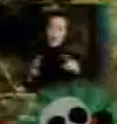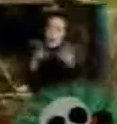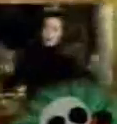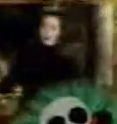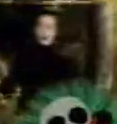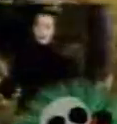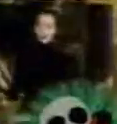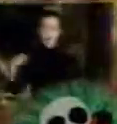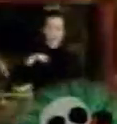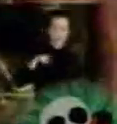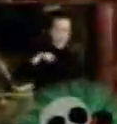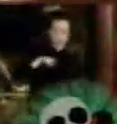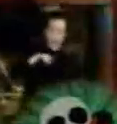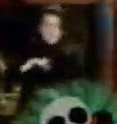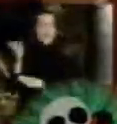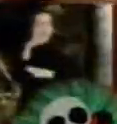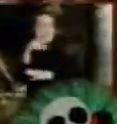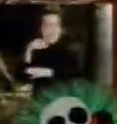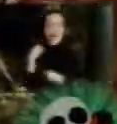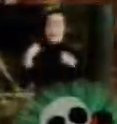el alma la misma bandera.